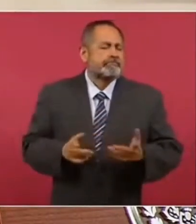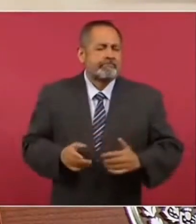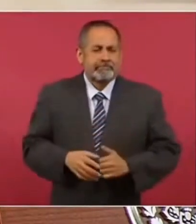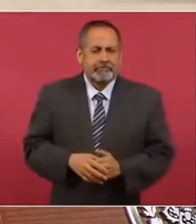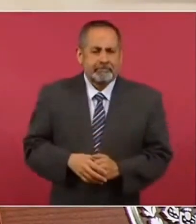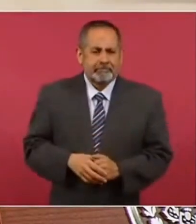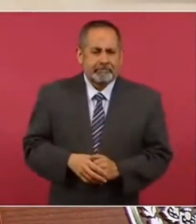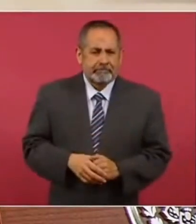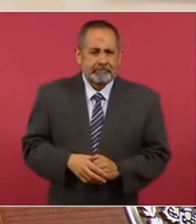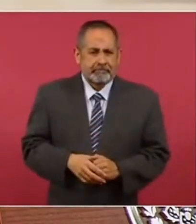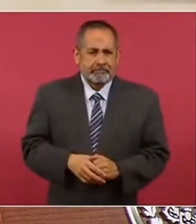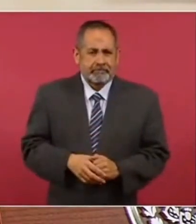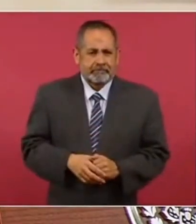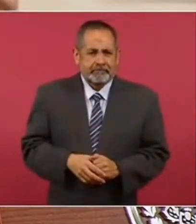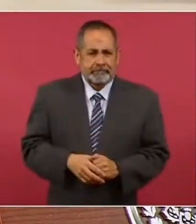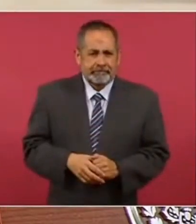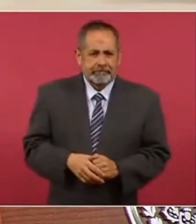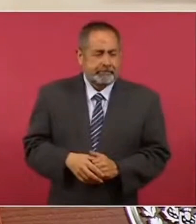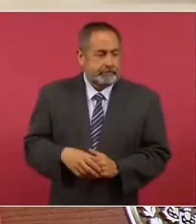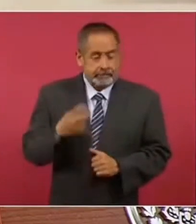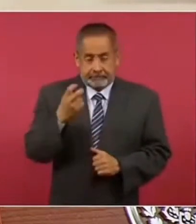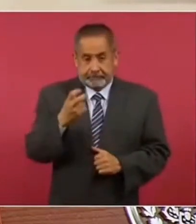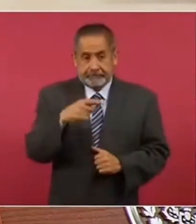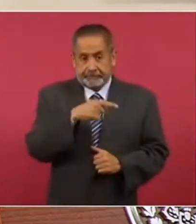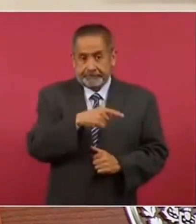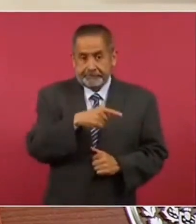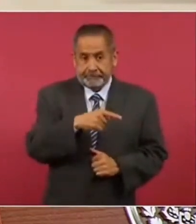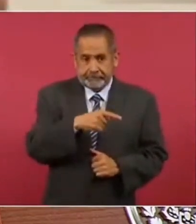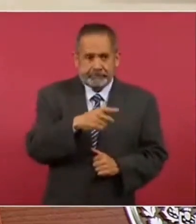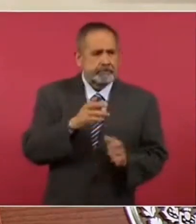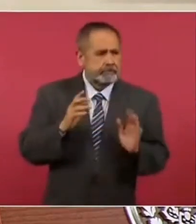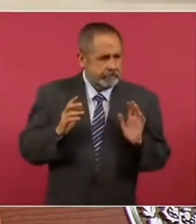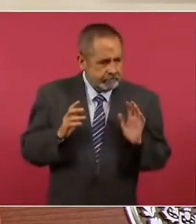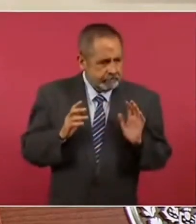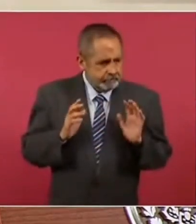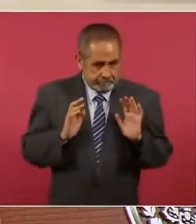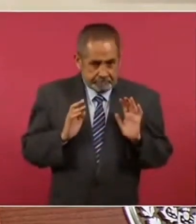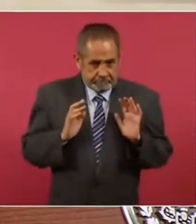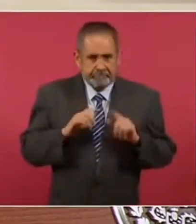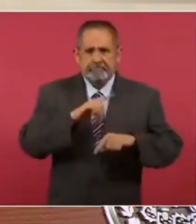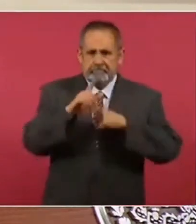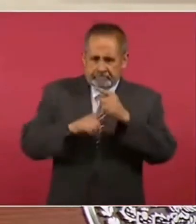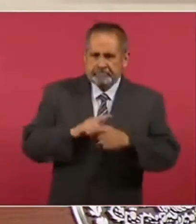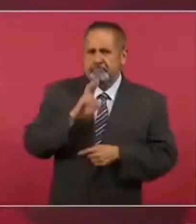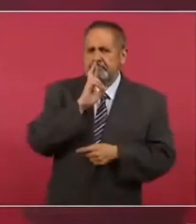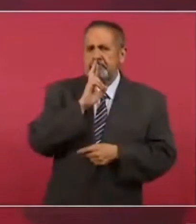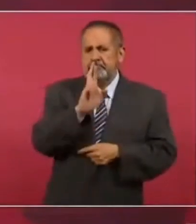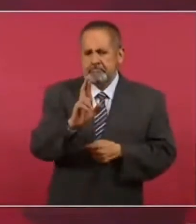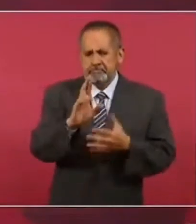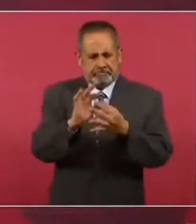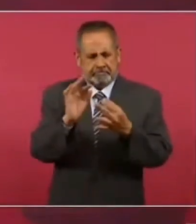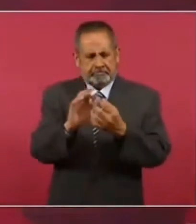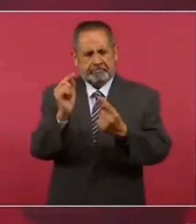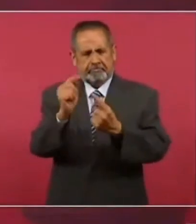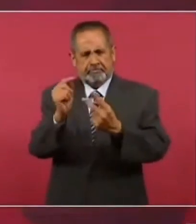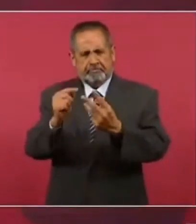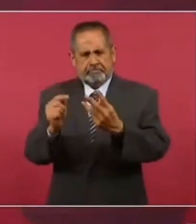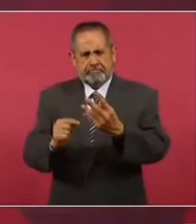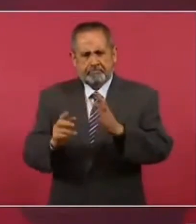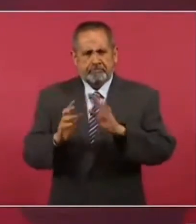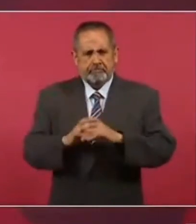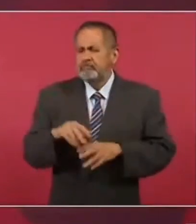Y a partir de ahí pues nosotros se podemos decir este